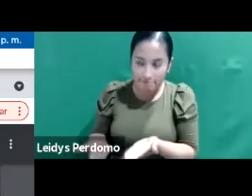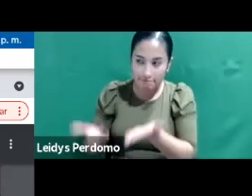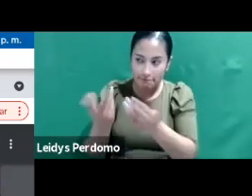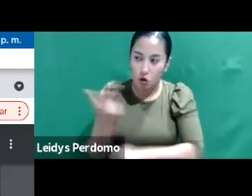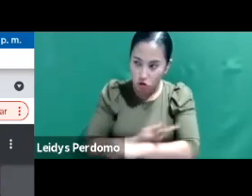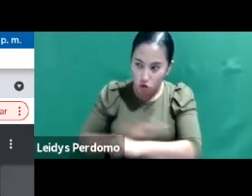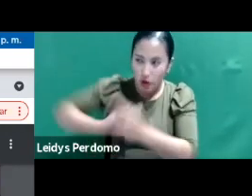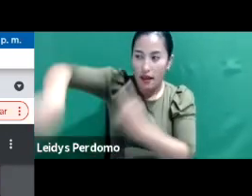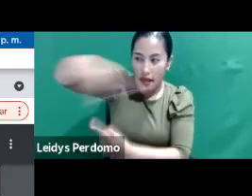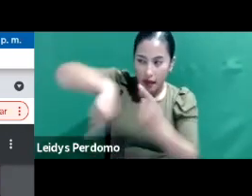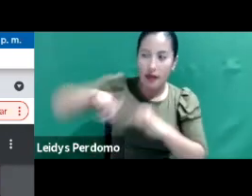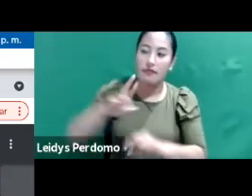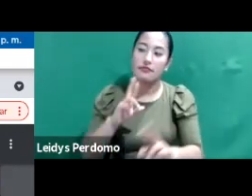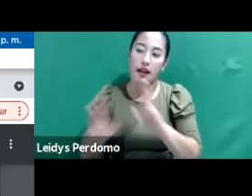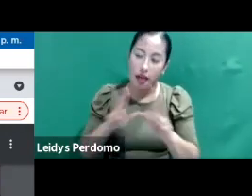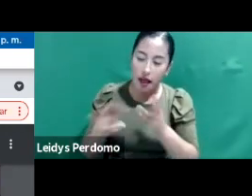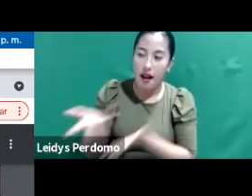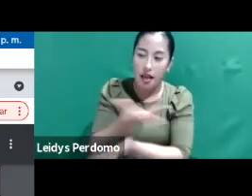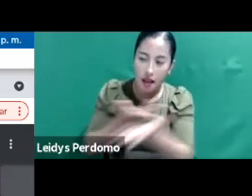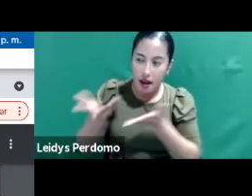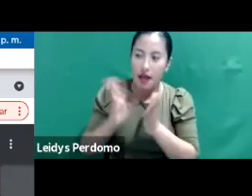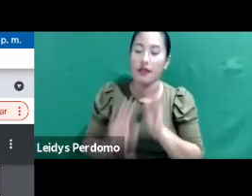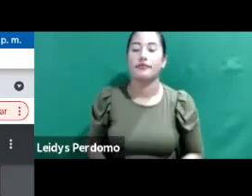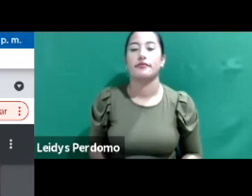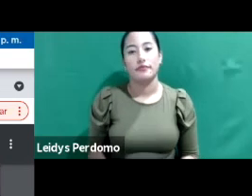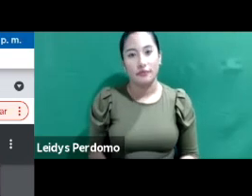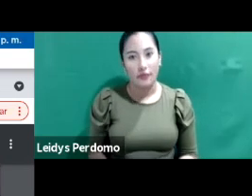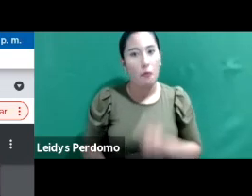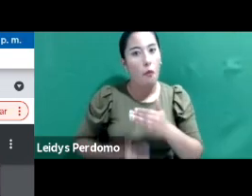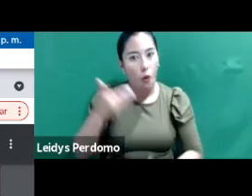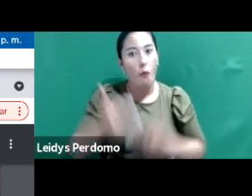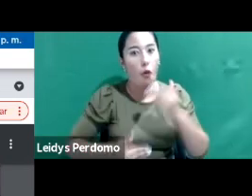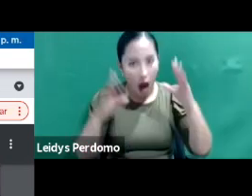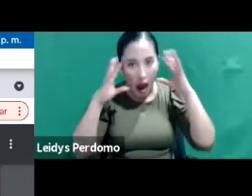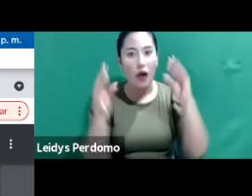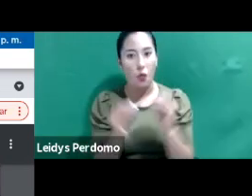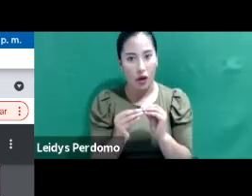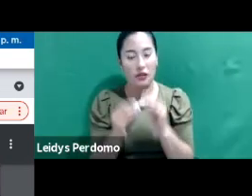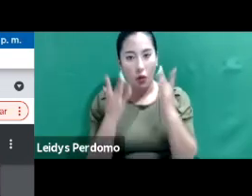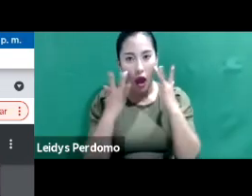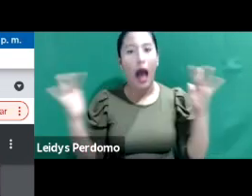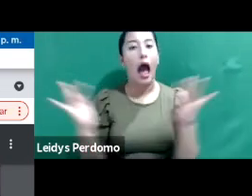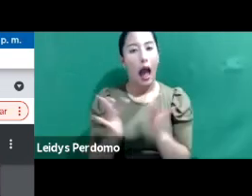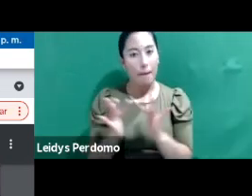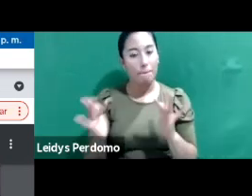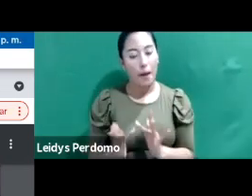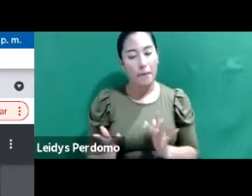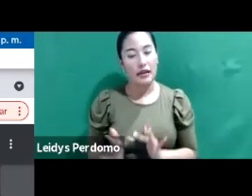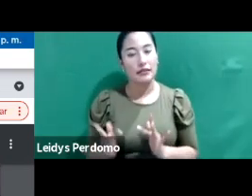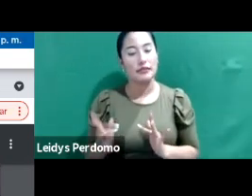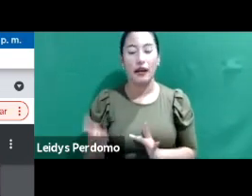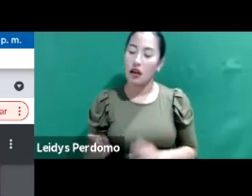y empatizar, no solamente que ellos empaticen contigo, sino también tú que logres empatizar con ese sentimiento y